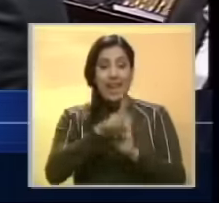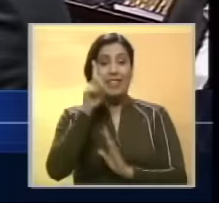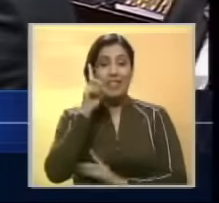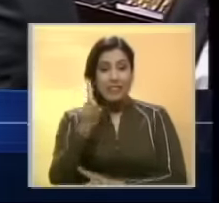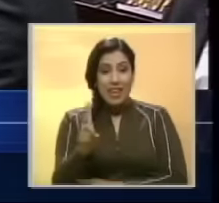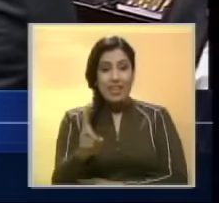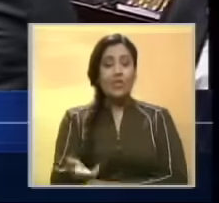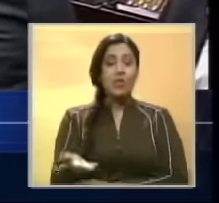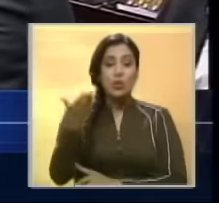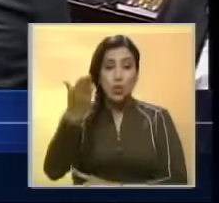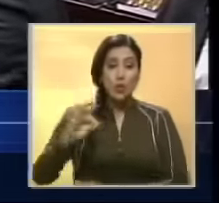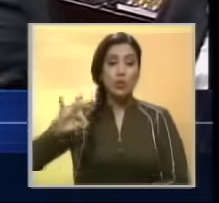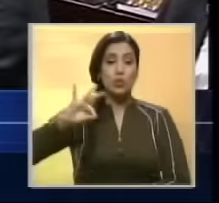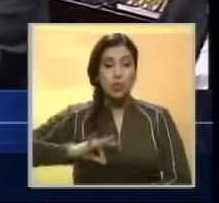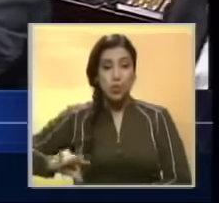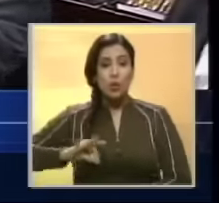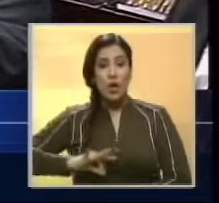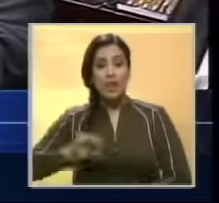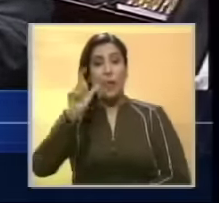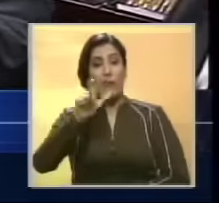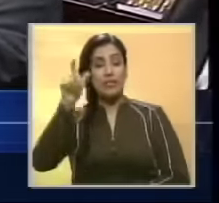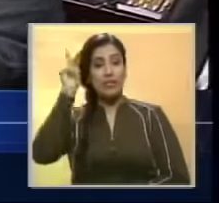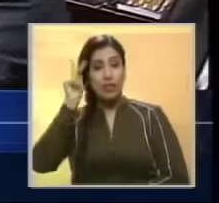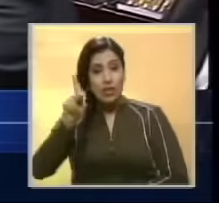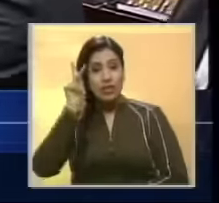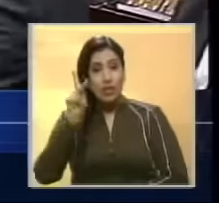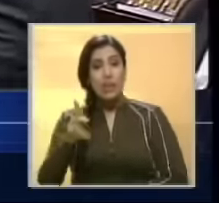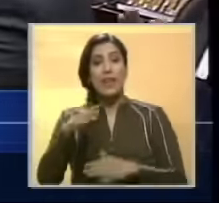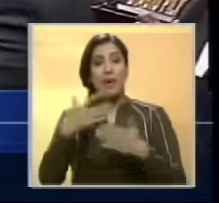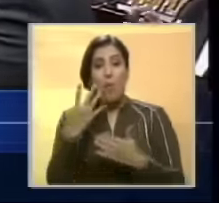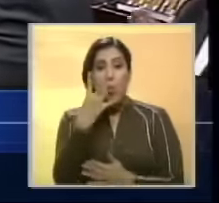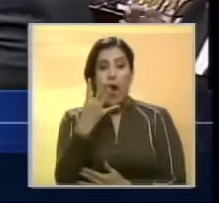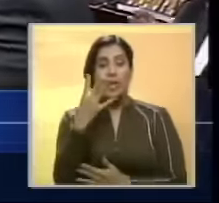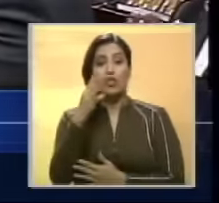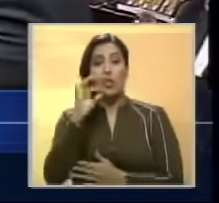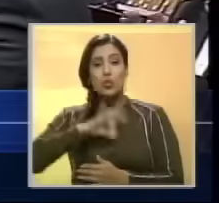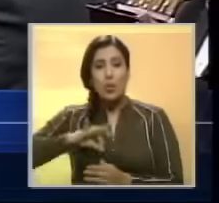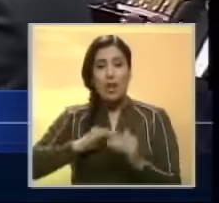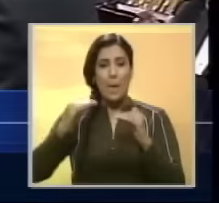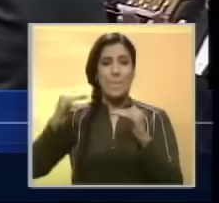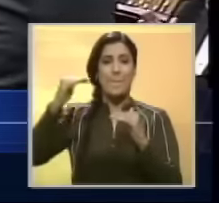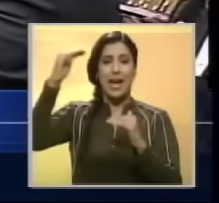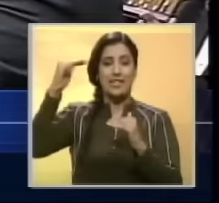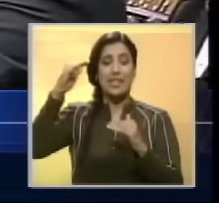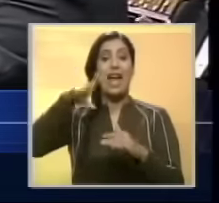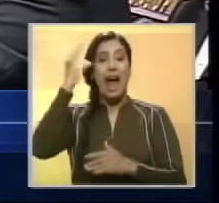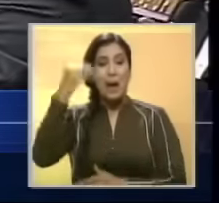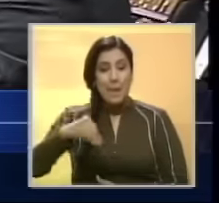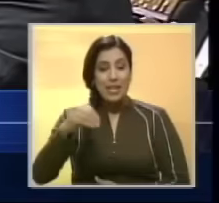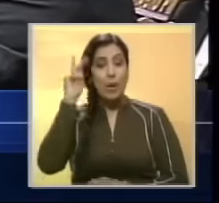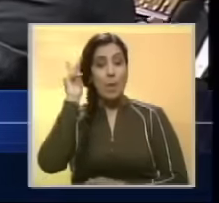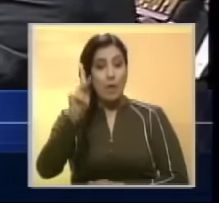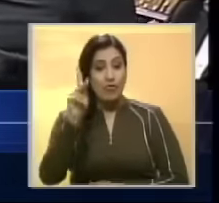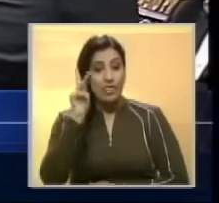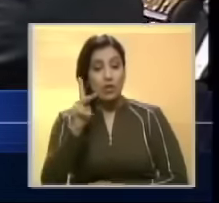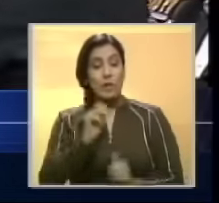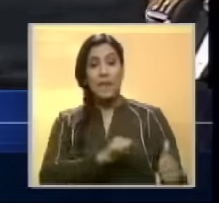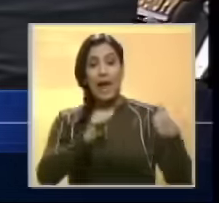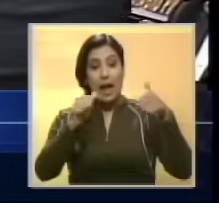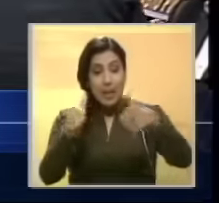establezca el salario base de la profesión docente en cuatro salarios mínimos y que nuestros profesores